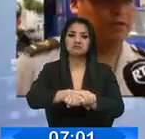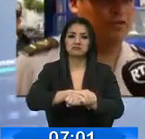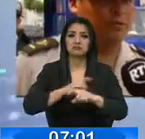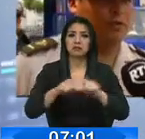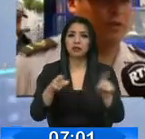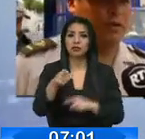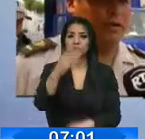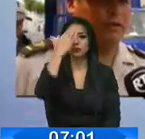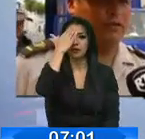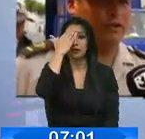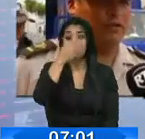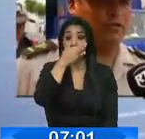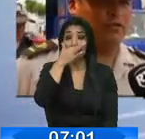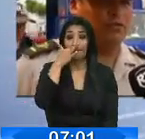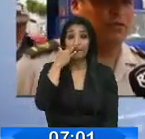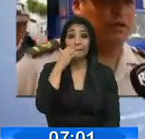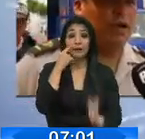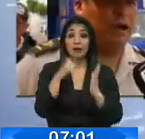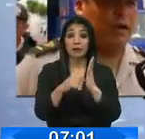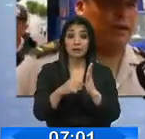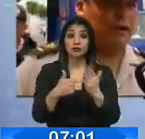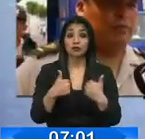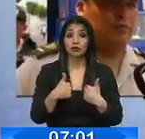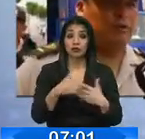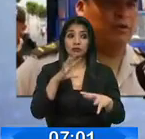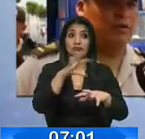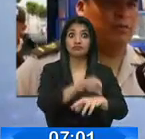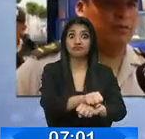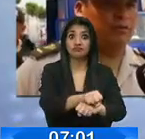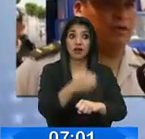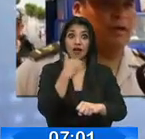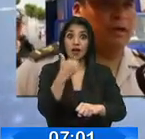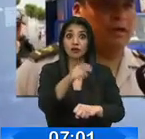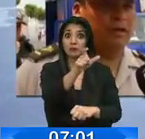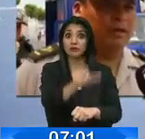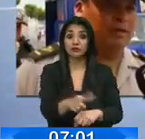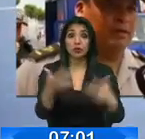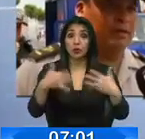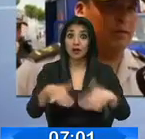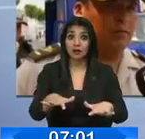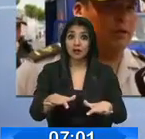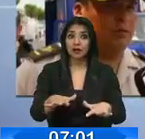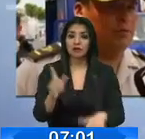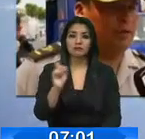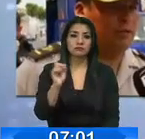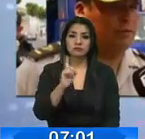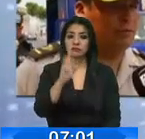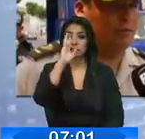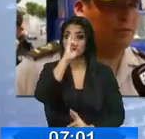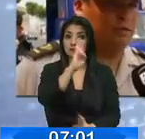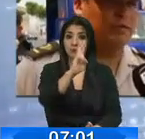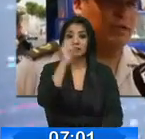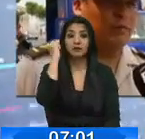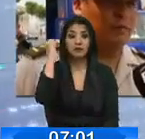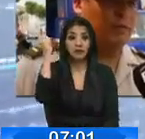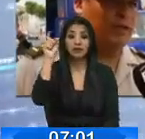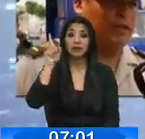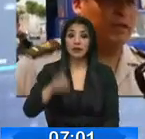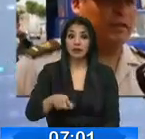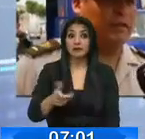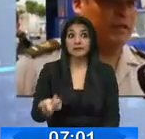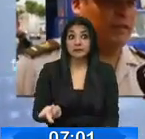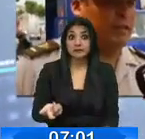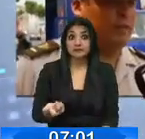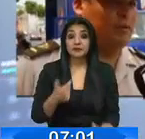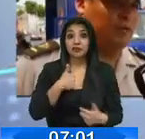tienen conocimiento que en caso de que nosotros agredamos o cualquier otra persona agreda, están violando sus derechos. Entonces, podría